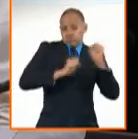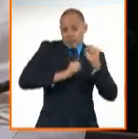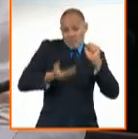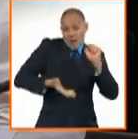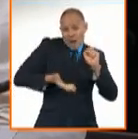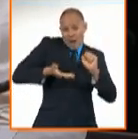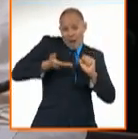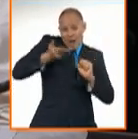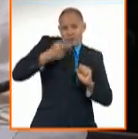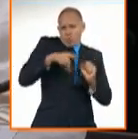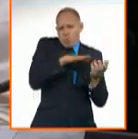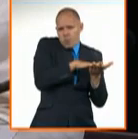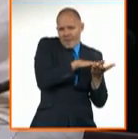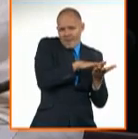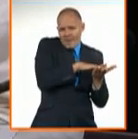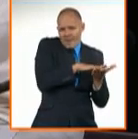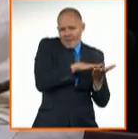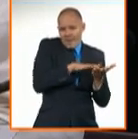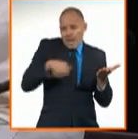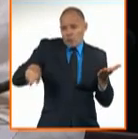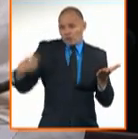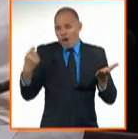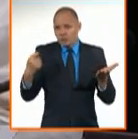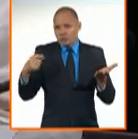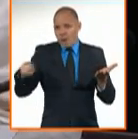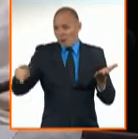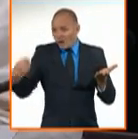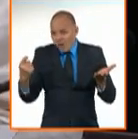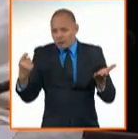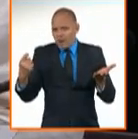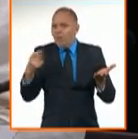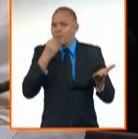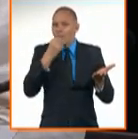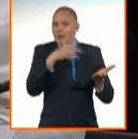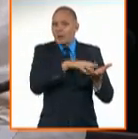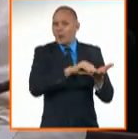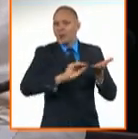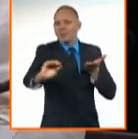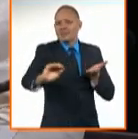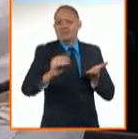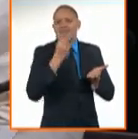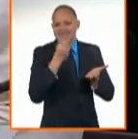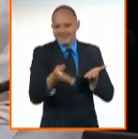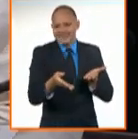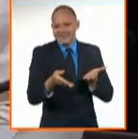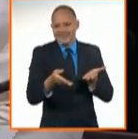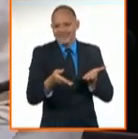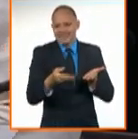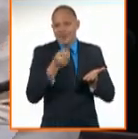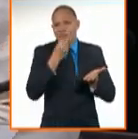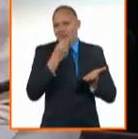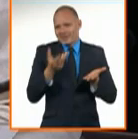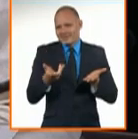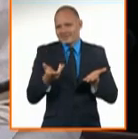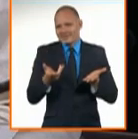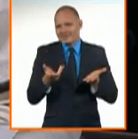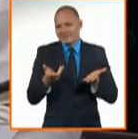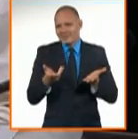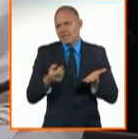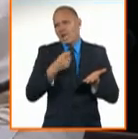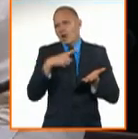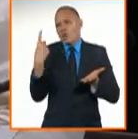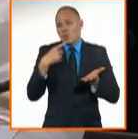en reserva la potencia del bloque más grande que tenga el índice debíamos tener al menos una potencia alredor de los